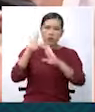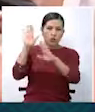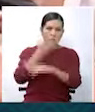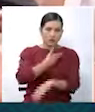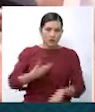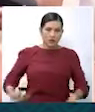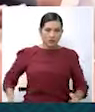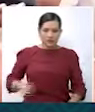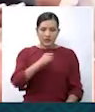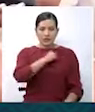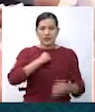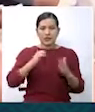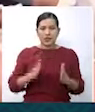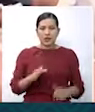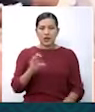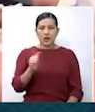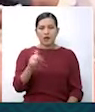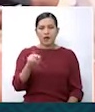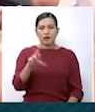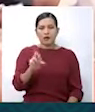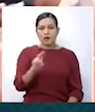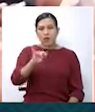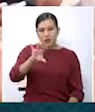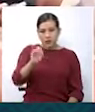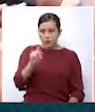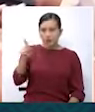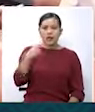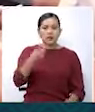de la Cámara de Senadores, Andrónico Rodríguez,